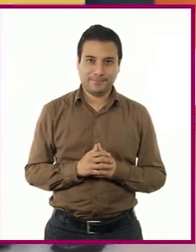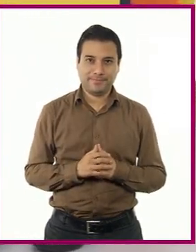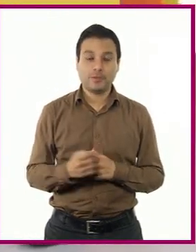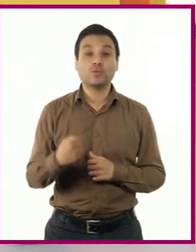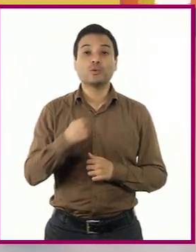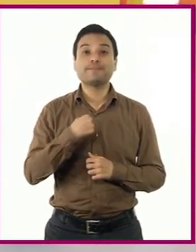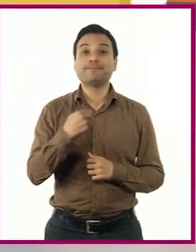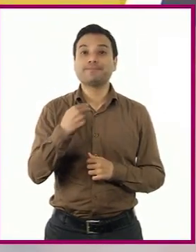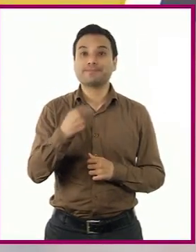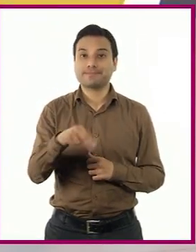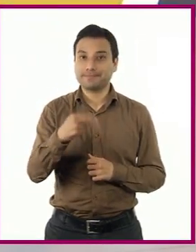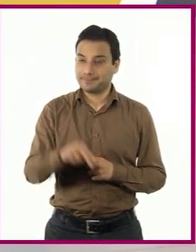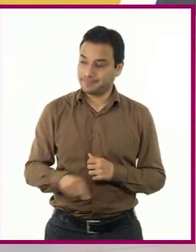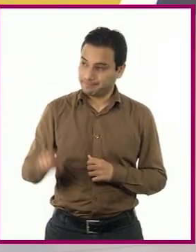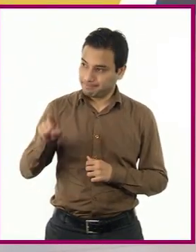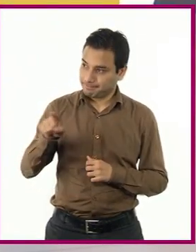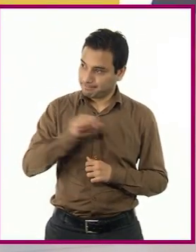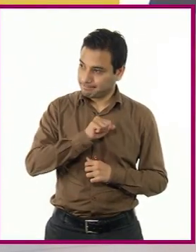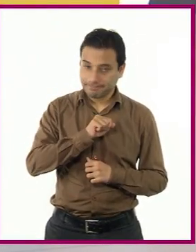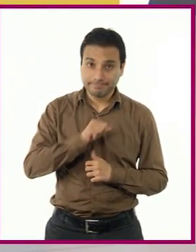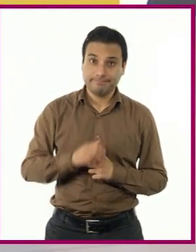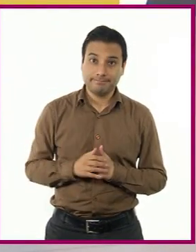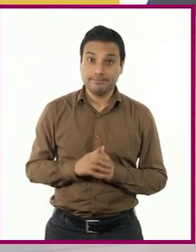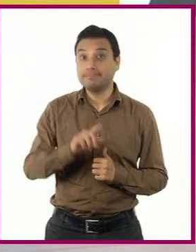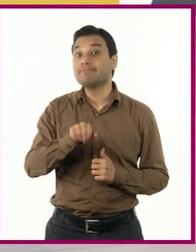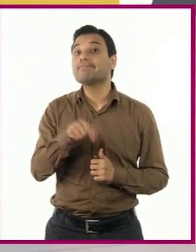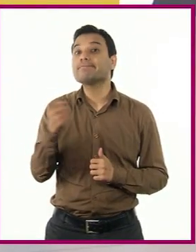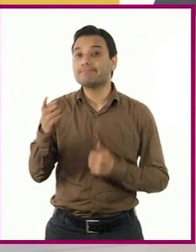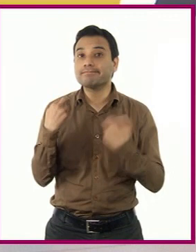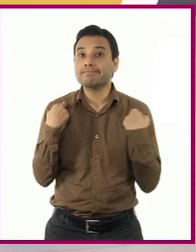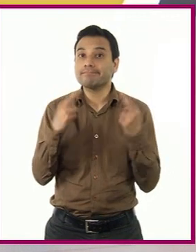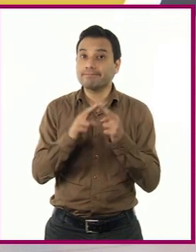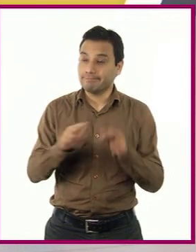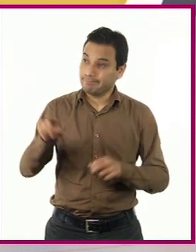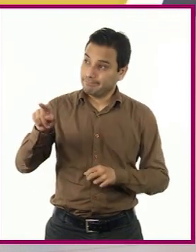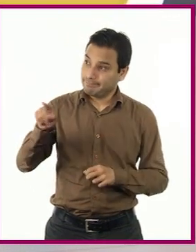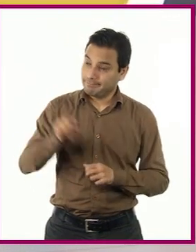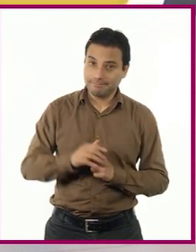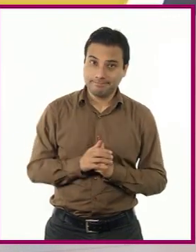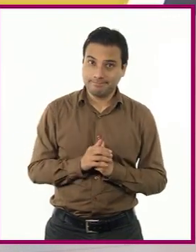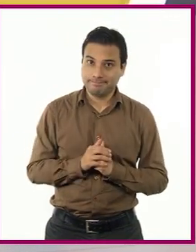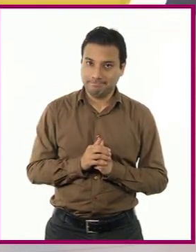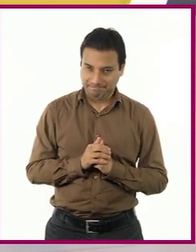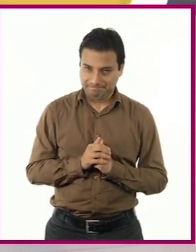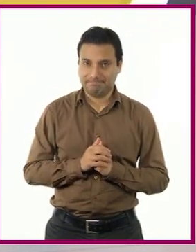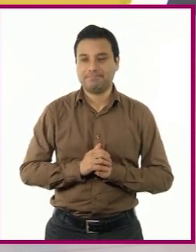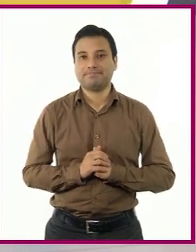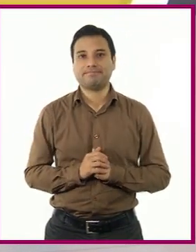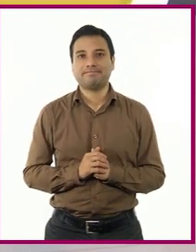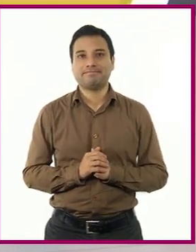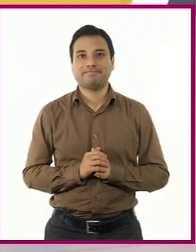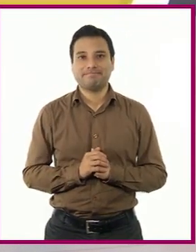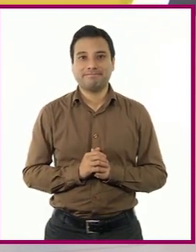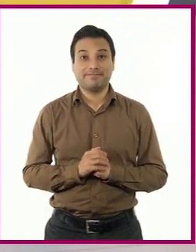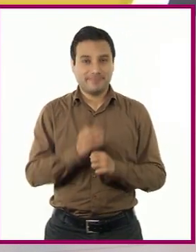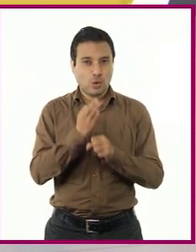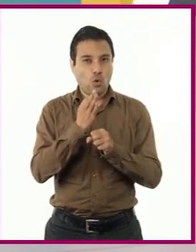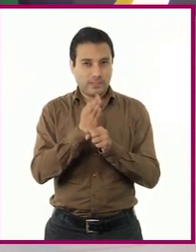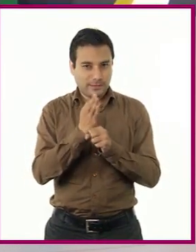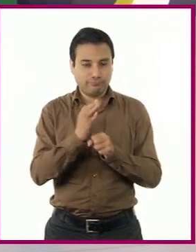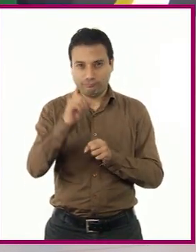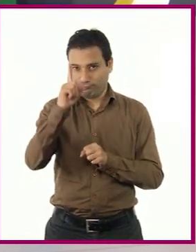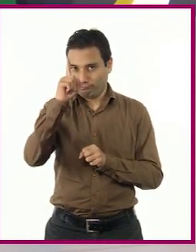Soy la profesora Rosa Carmina Velázquez Ortega y en compañía del profesor Raúl Ramírez Medina les guiaremos